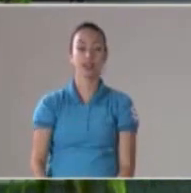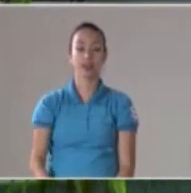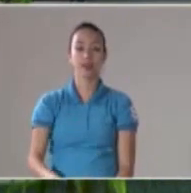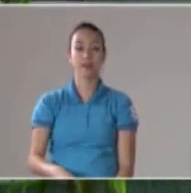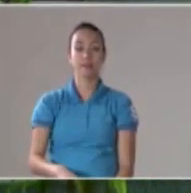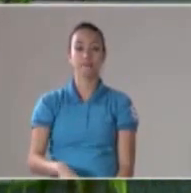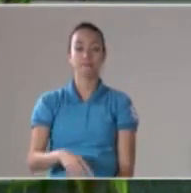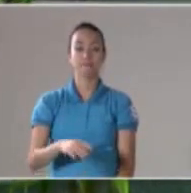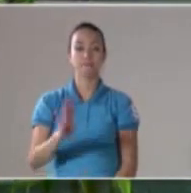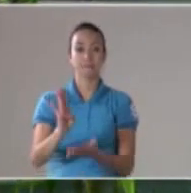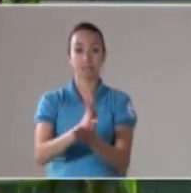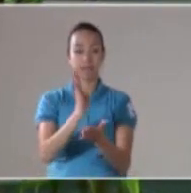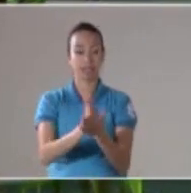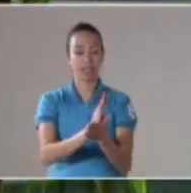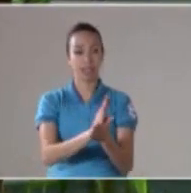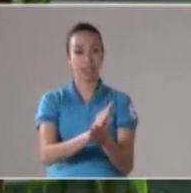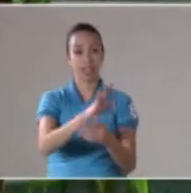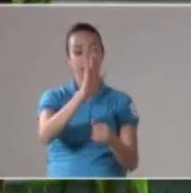Salmo